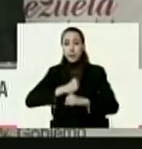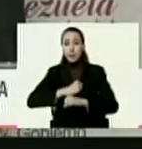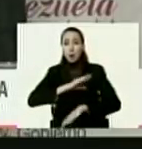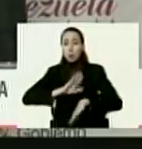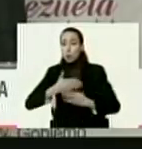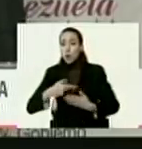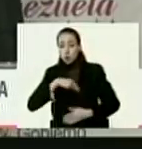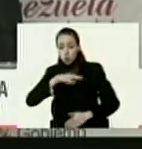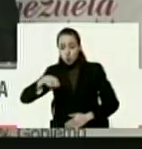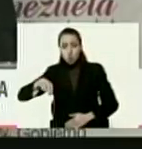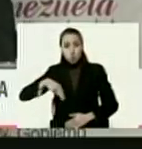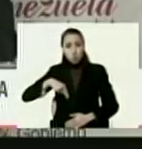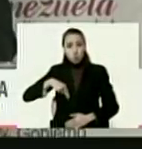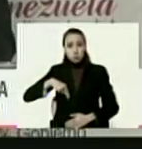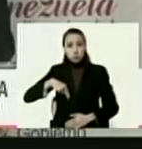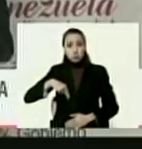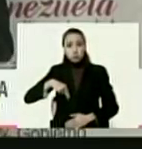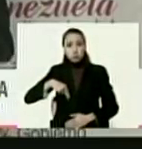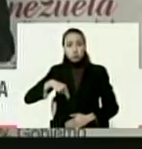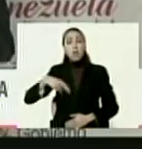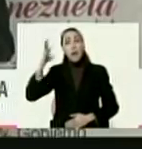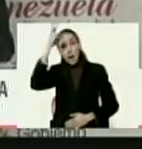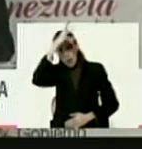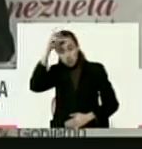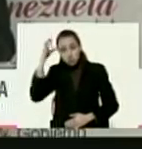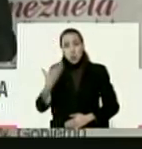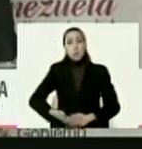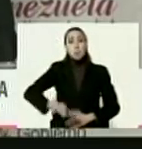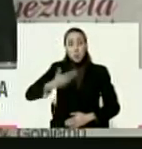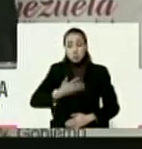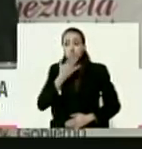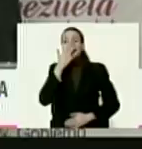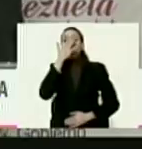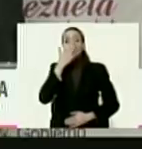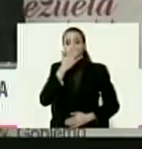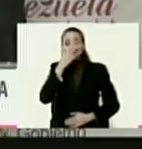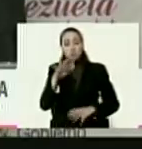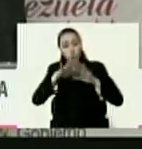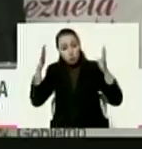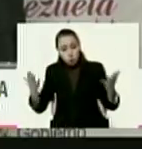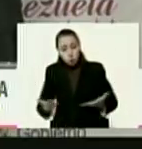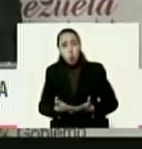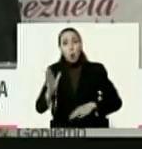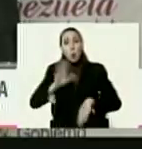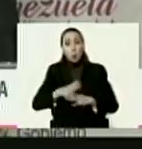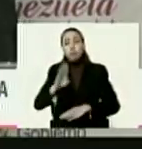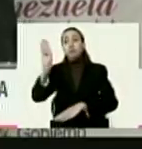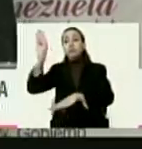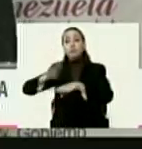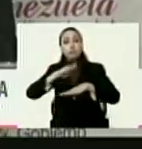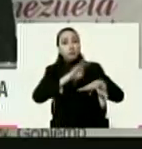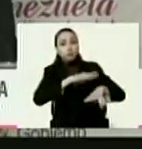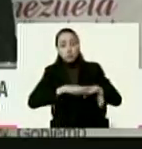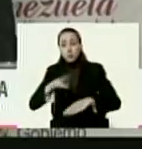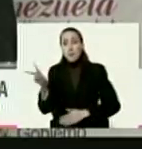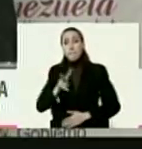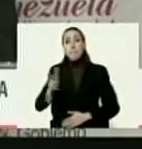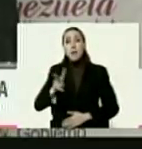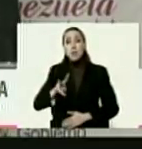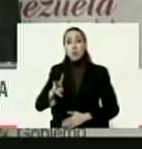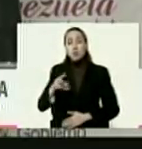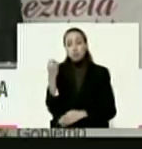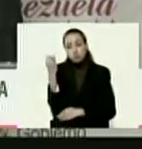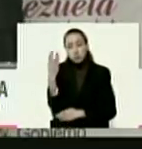somos el reservorio natural del planeta. Convoco desde Venezuela a una acción mundial ineludible